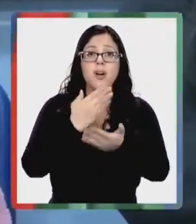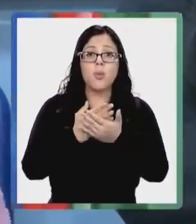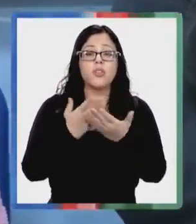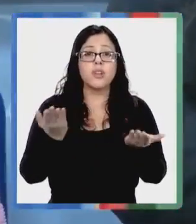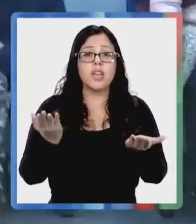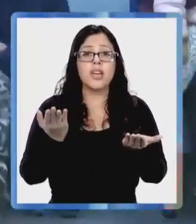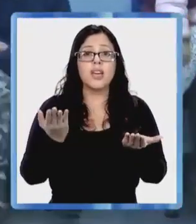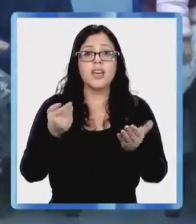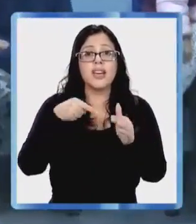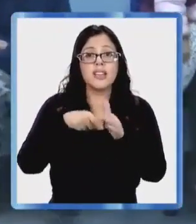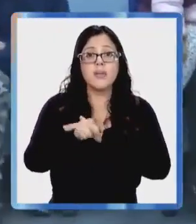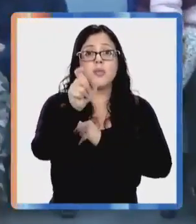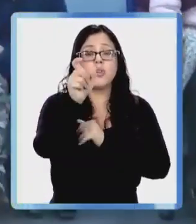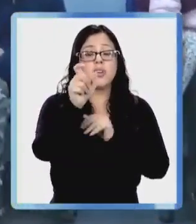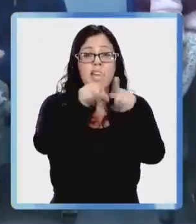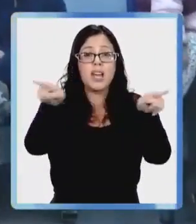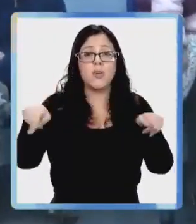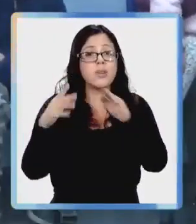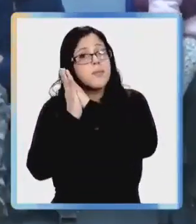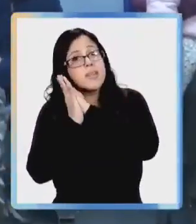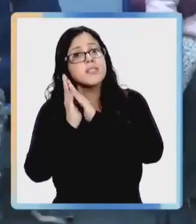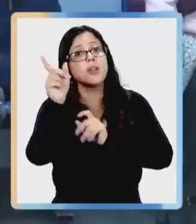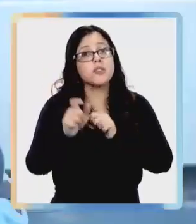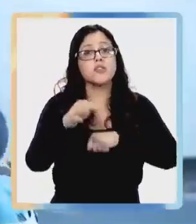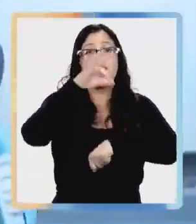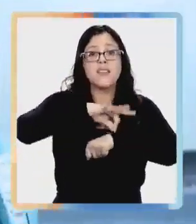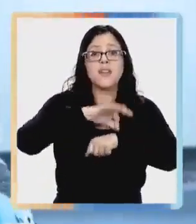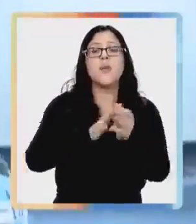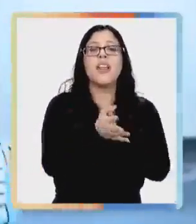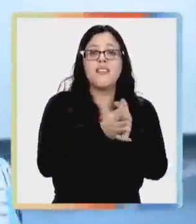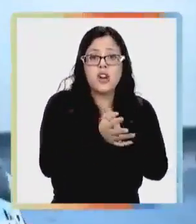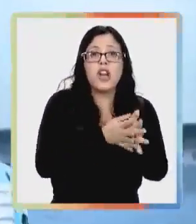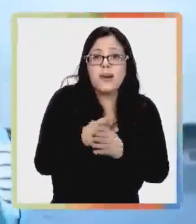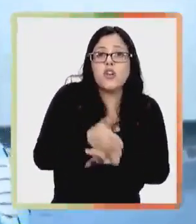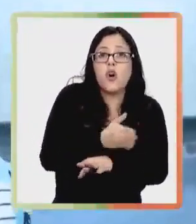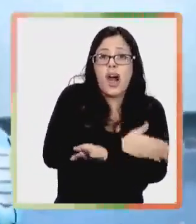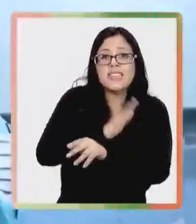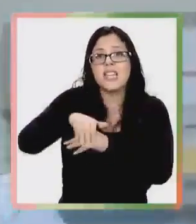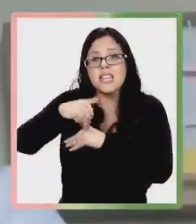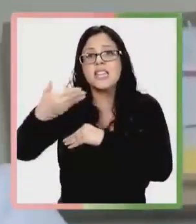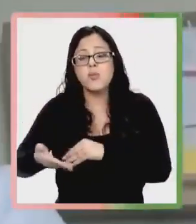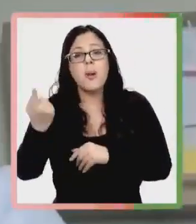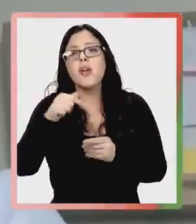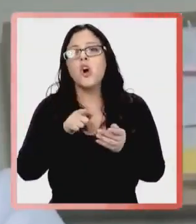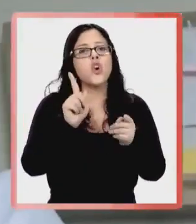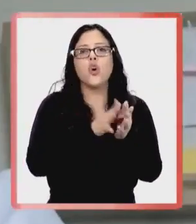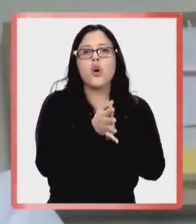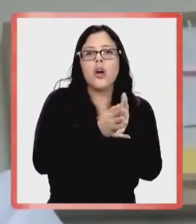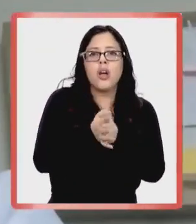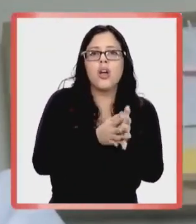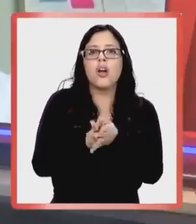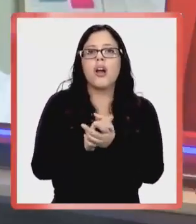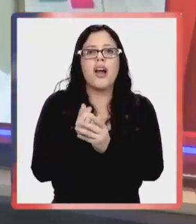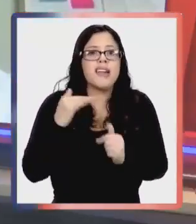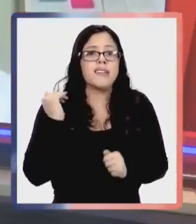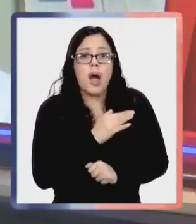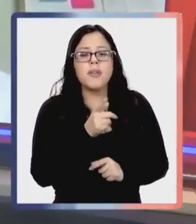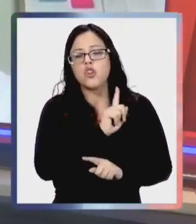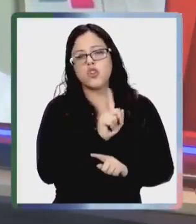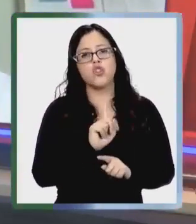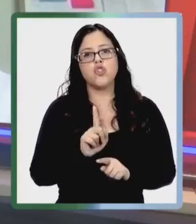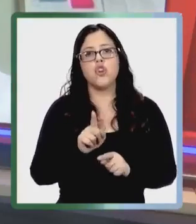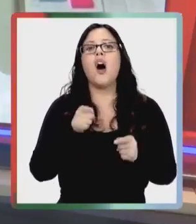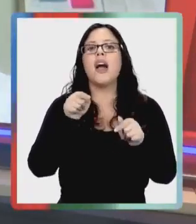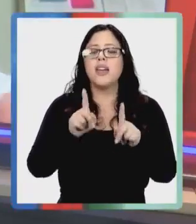cada vez que entramos a una pieza a examinar al enfermo, lavarnos las manos y al salir, lavarnos las manos. Y no es un lavado así como a la negligé, a